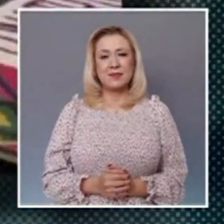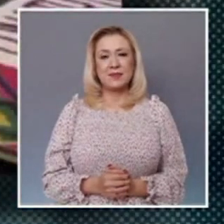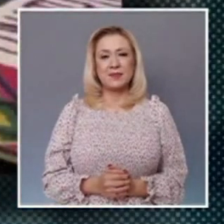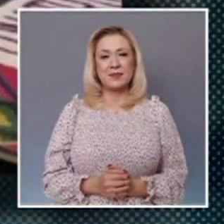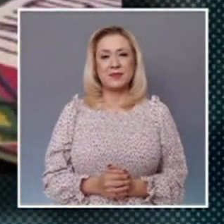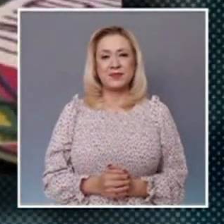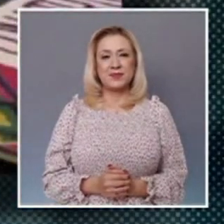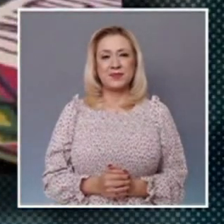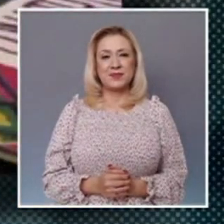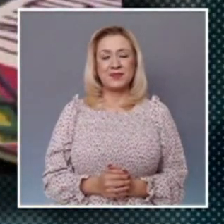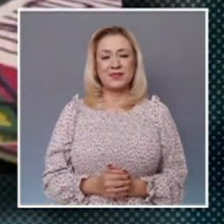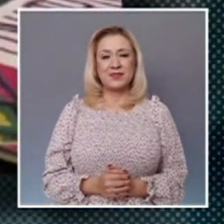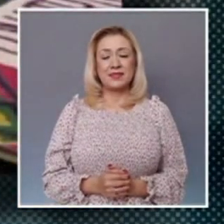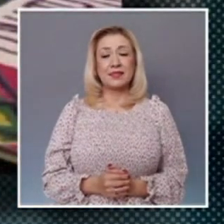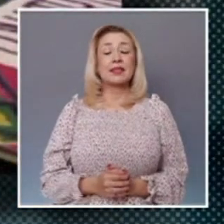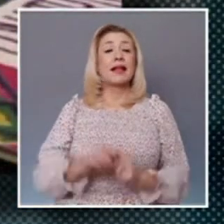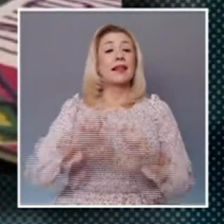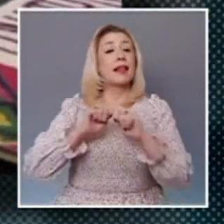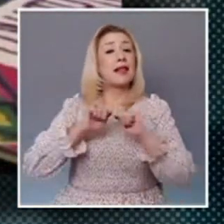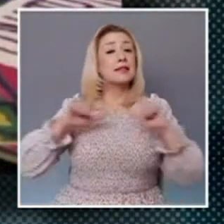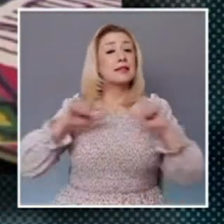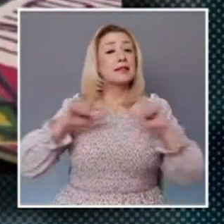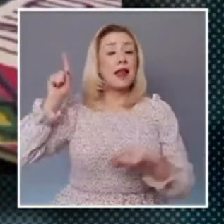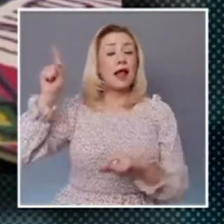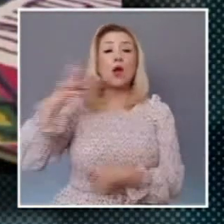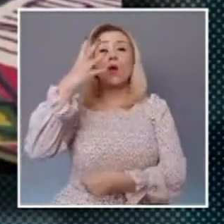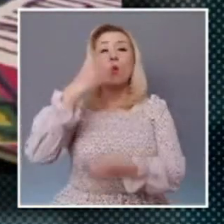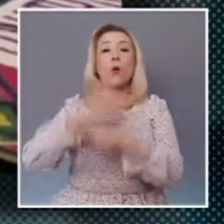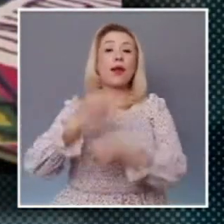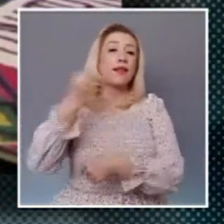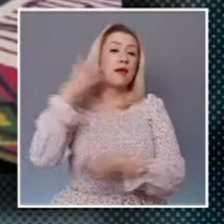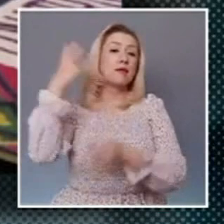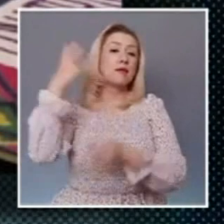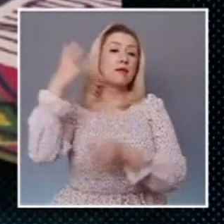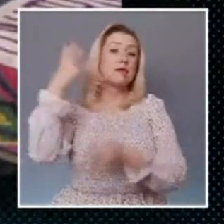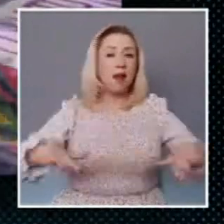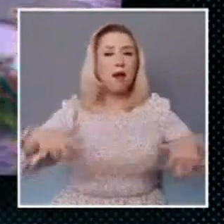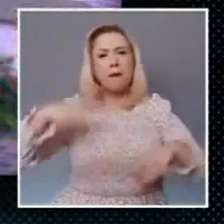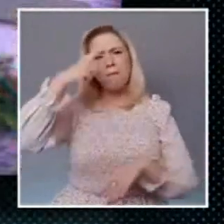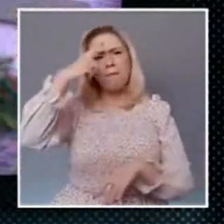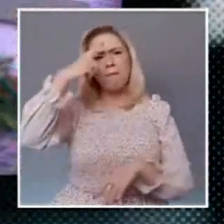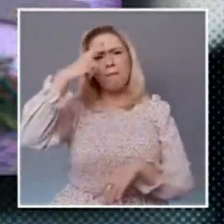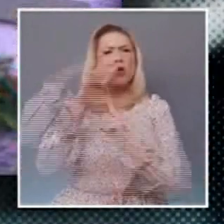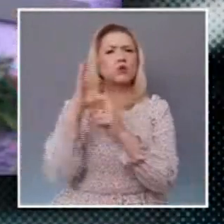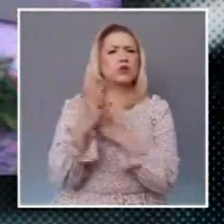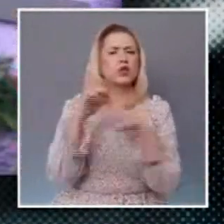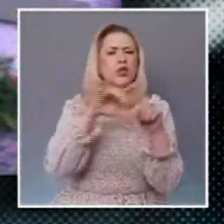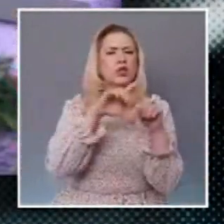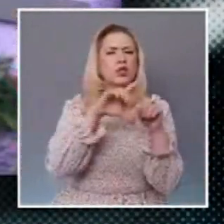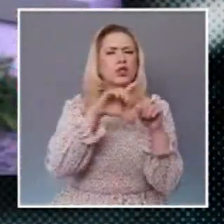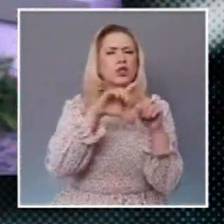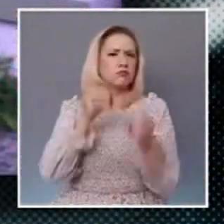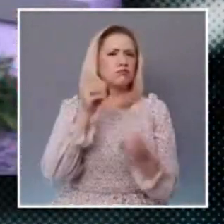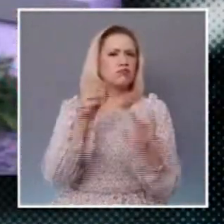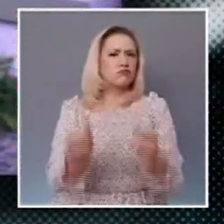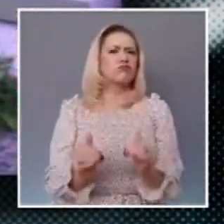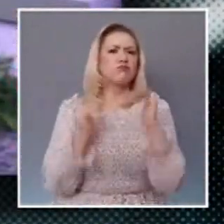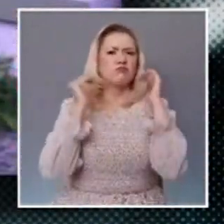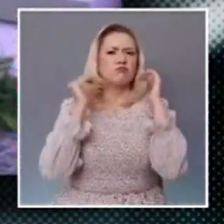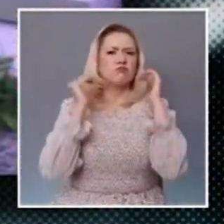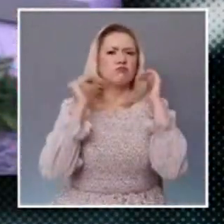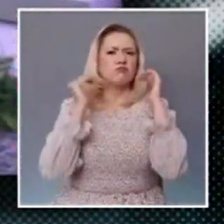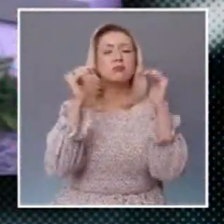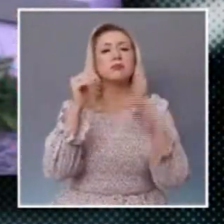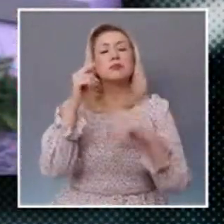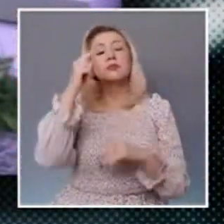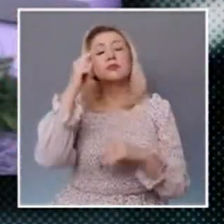Tlaxcala fue la sede de la cuarta Asamblea Plenaria Ordinaria de la Comisión Nacional de Tribunales Superiores de Justicia, en la que se destacaron los